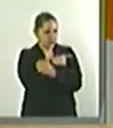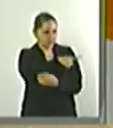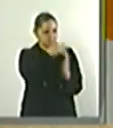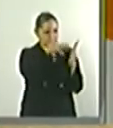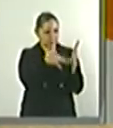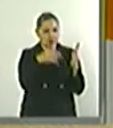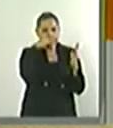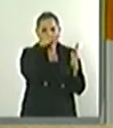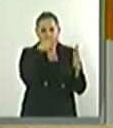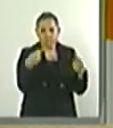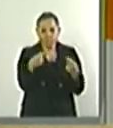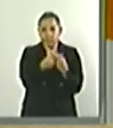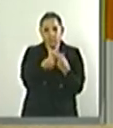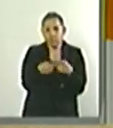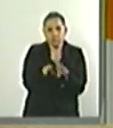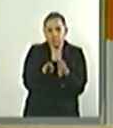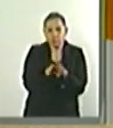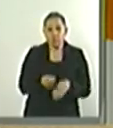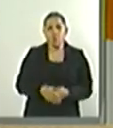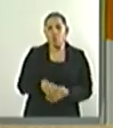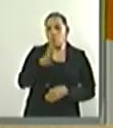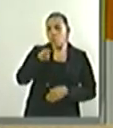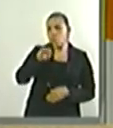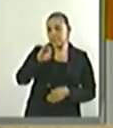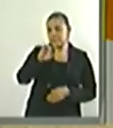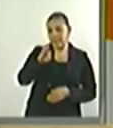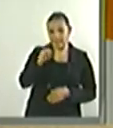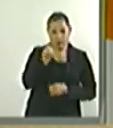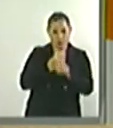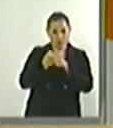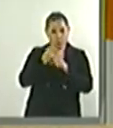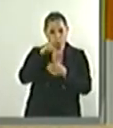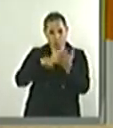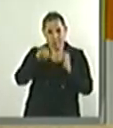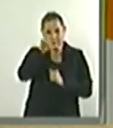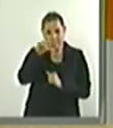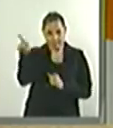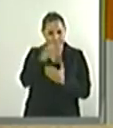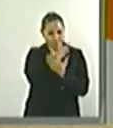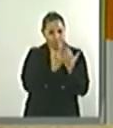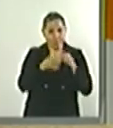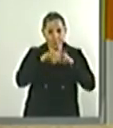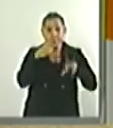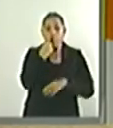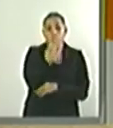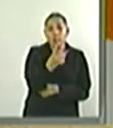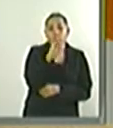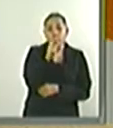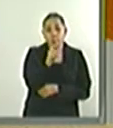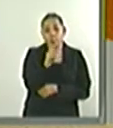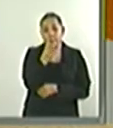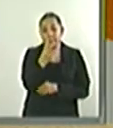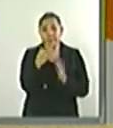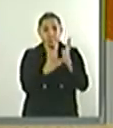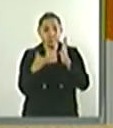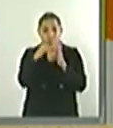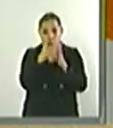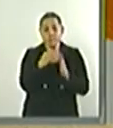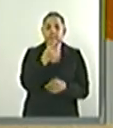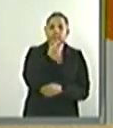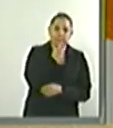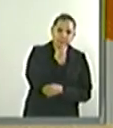la unicef en septiembre del 2016 apunta que cuatro millones cien mil niños y adolescentes